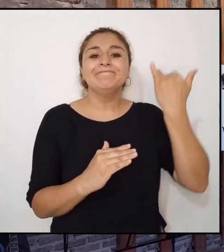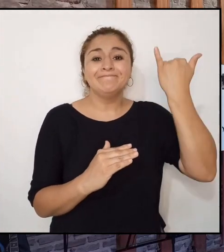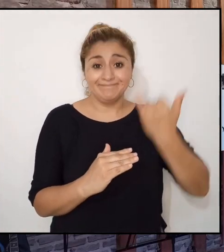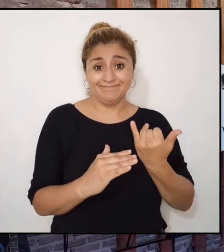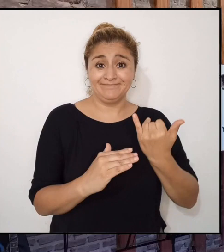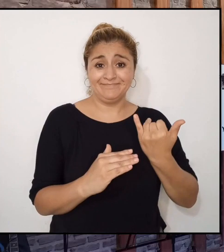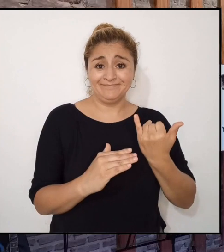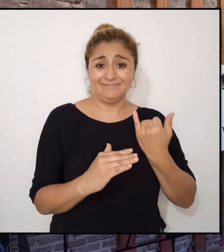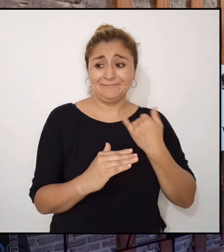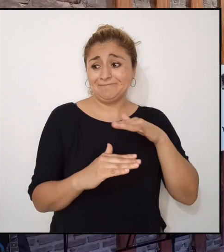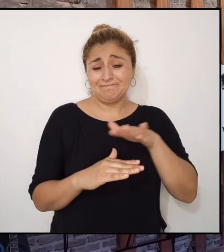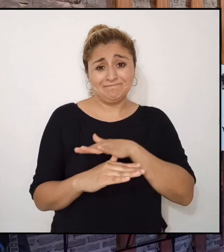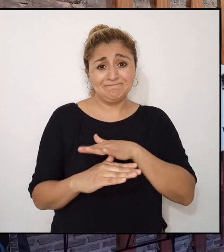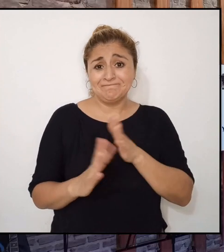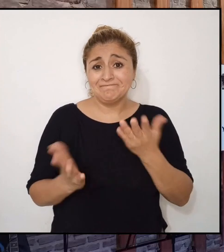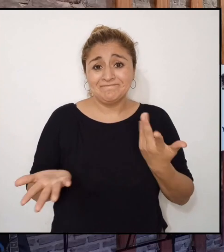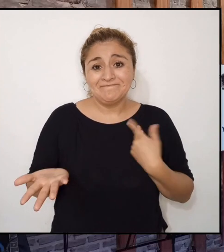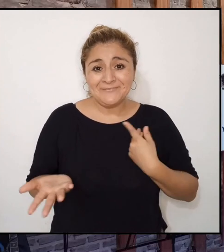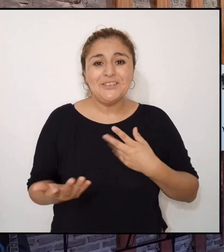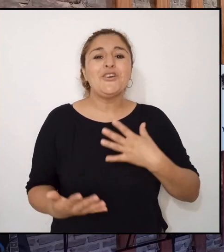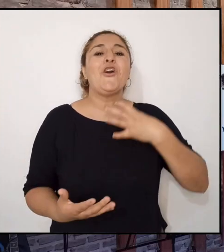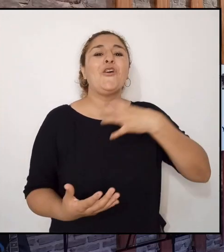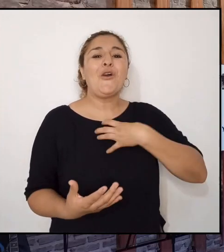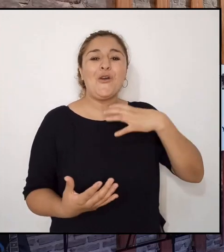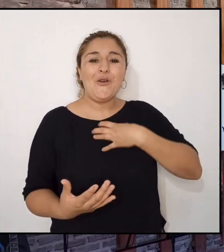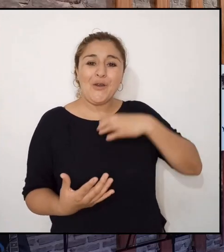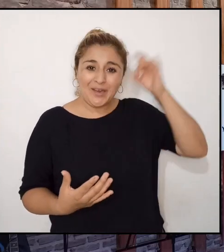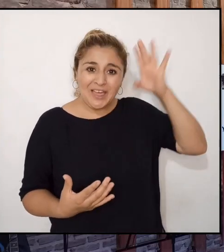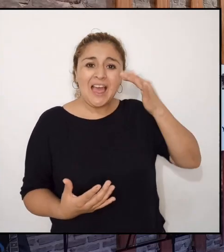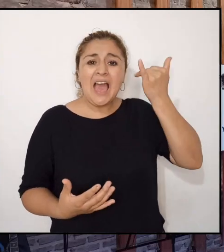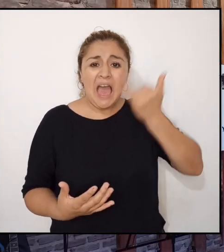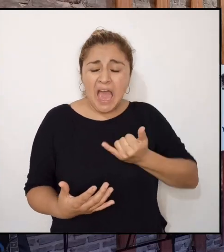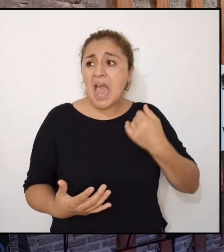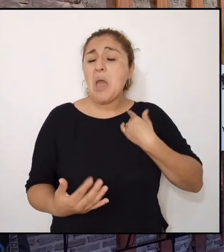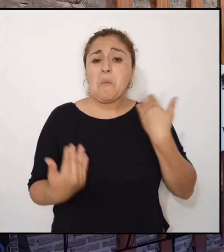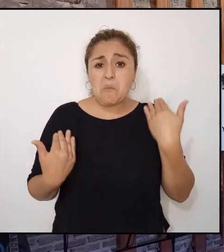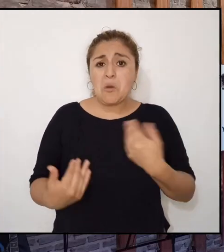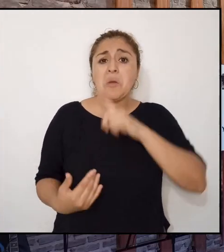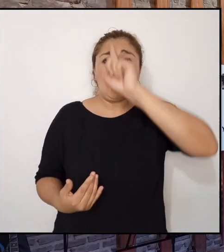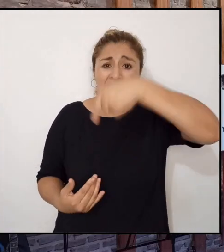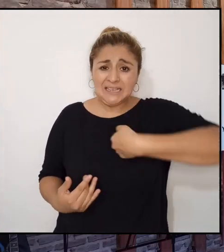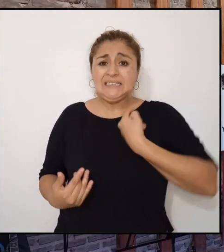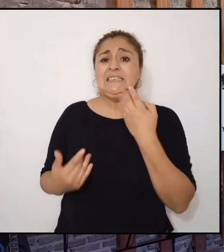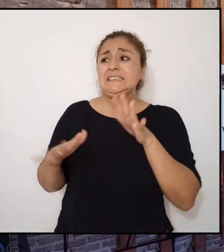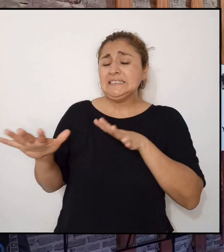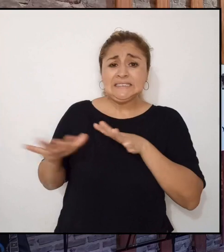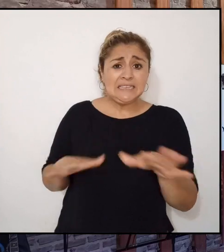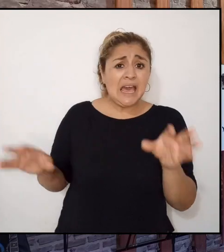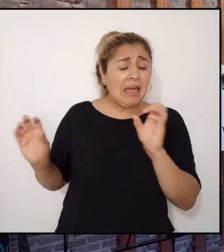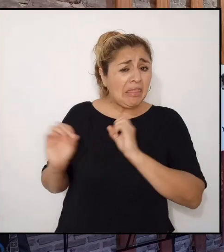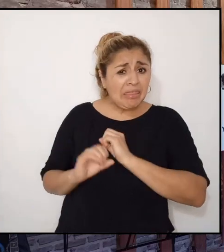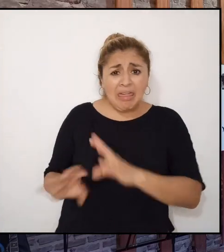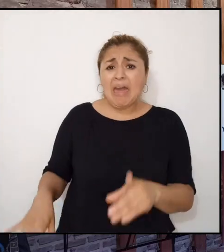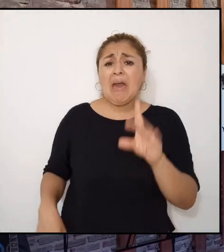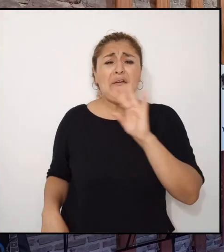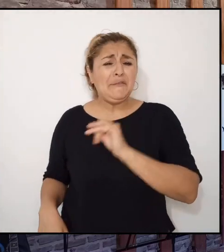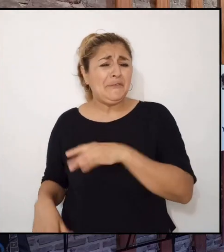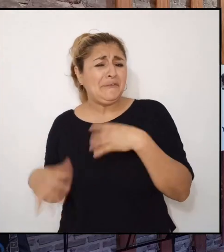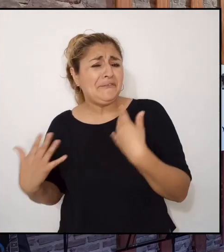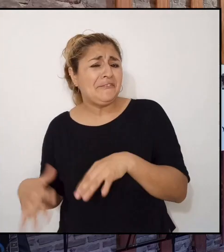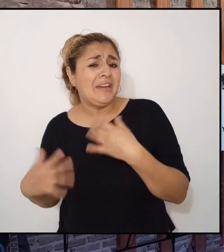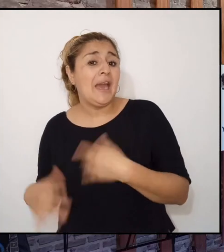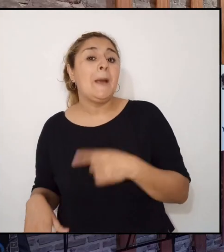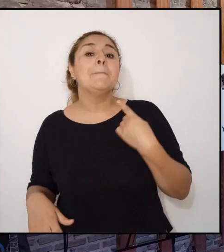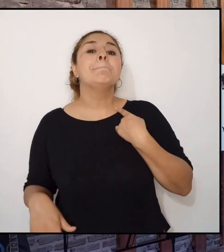Nada, en absoluto. Ni bueno, ni malo, ni grande, ni chico, ni nada. Está todo bajo la soberanía de